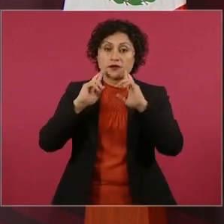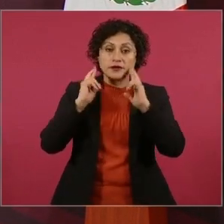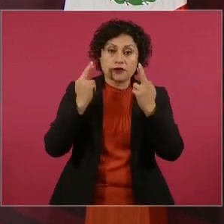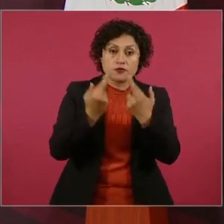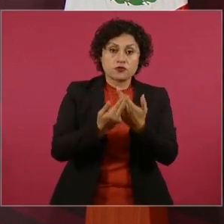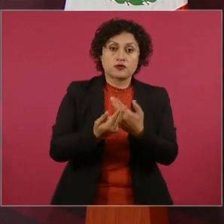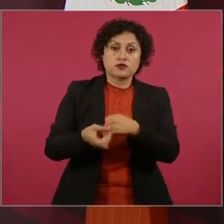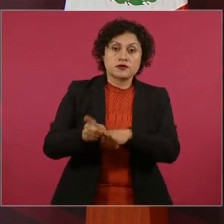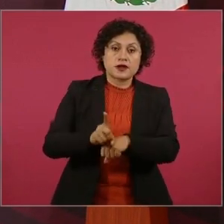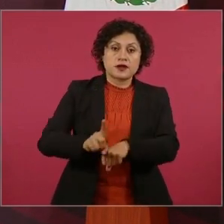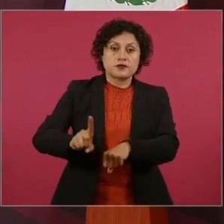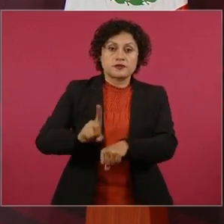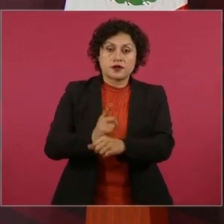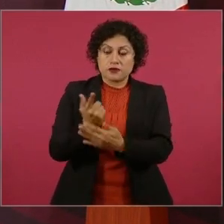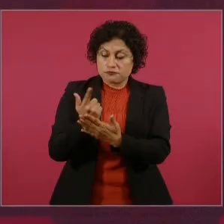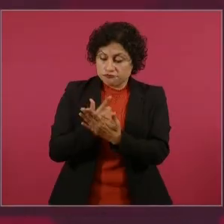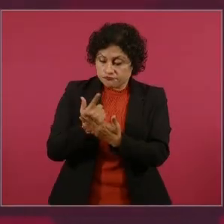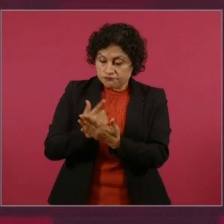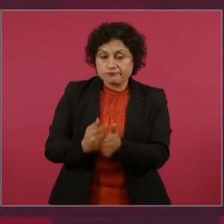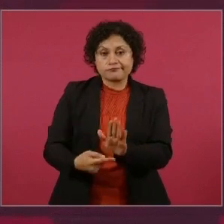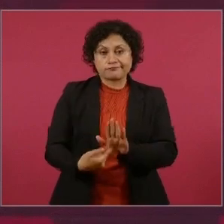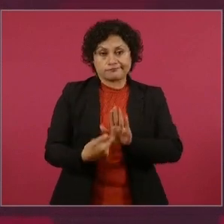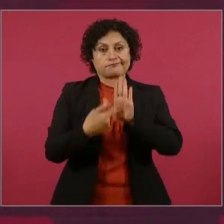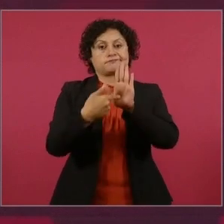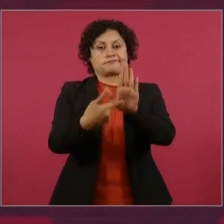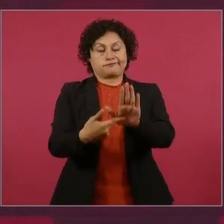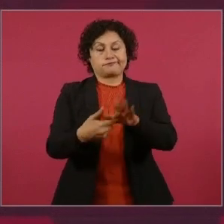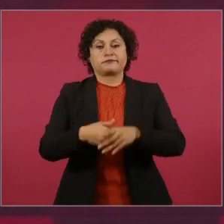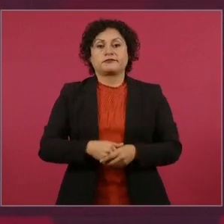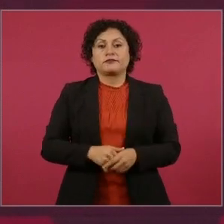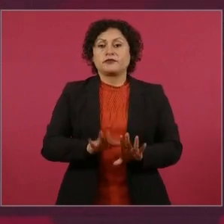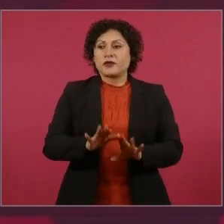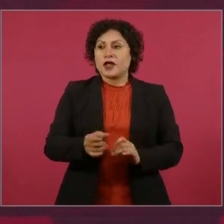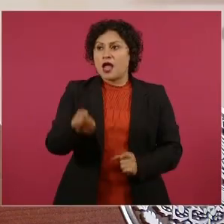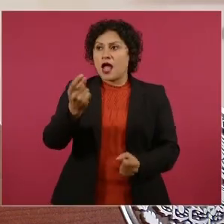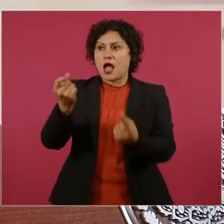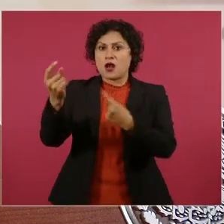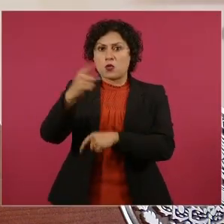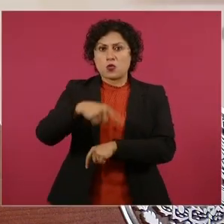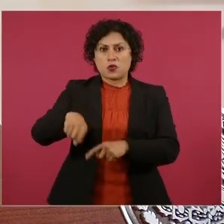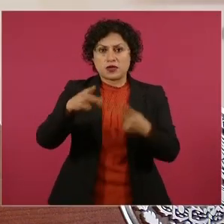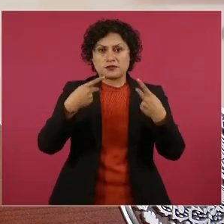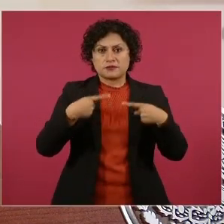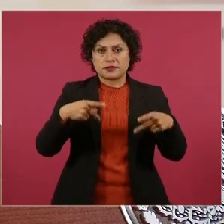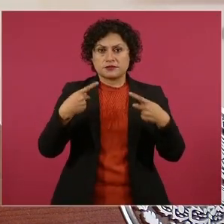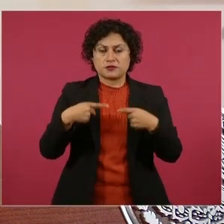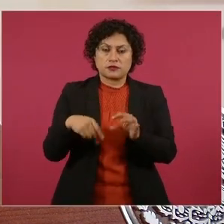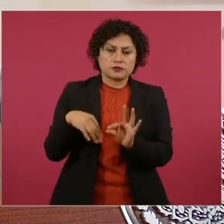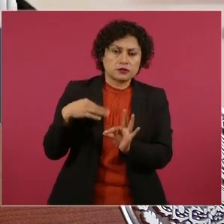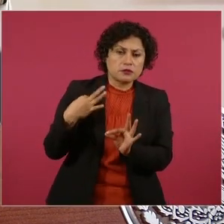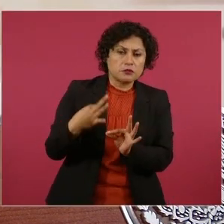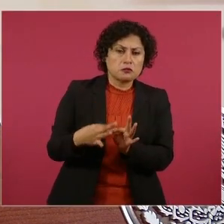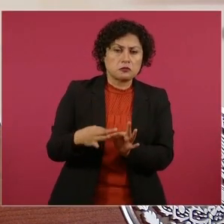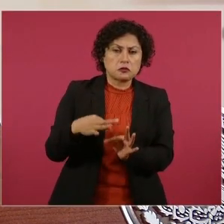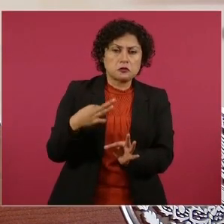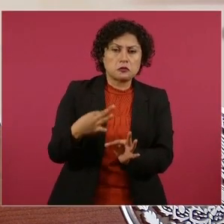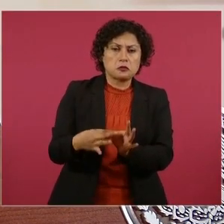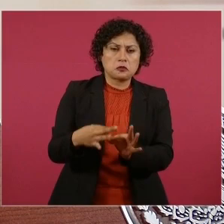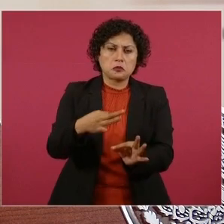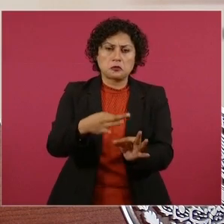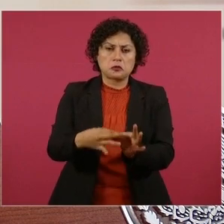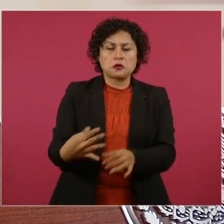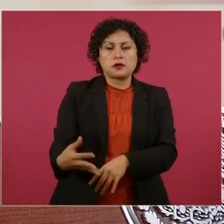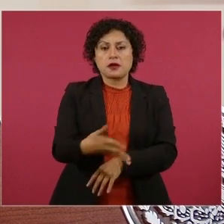hay unos que casi tienen el 100% y hay